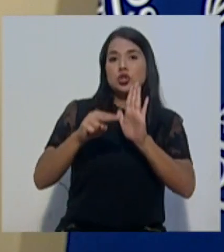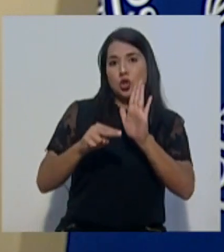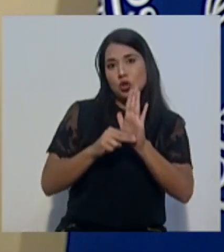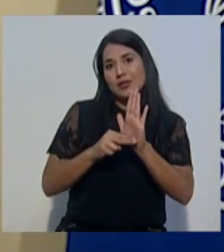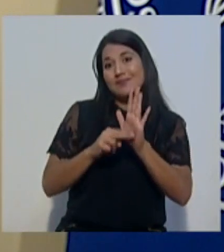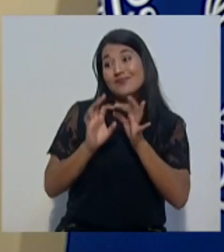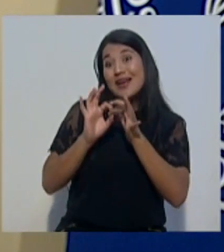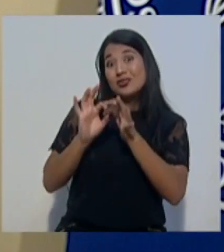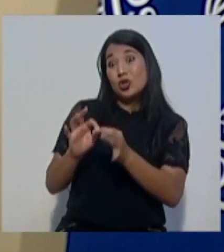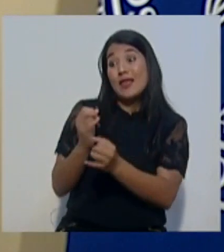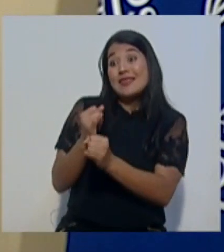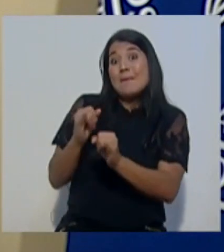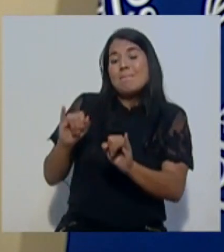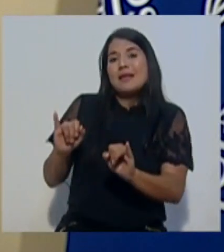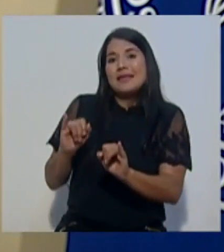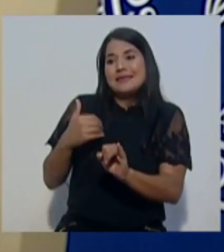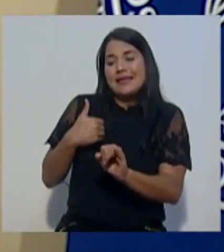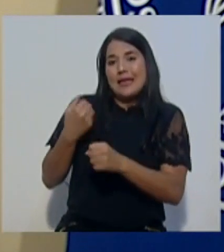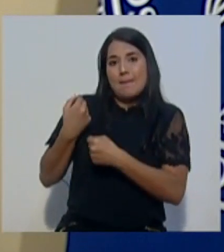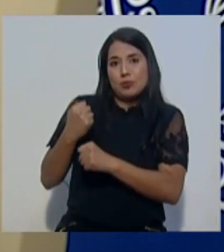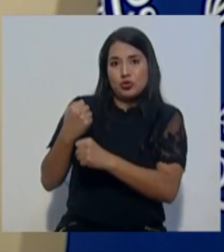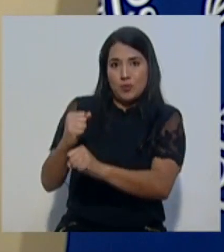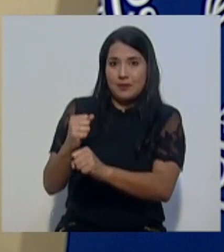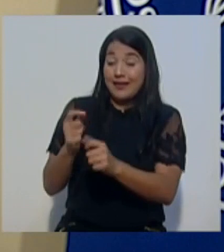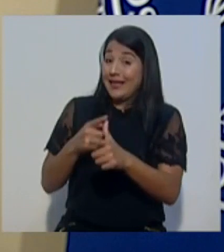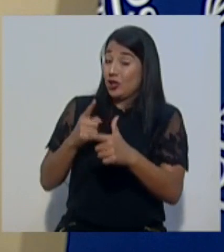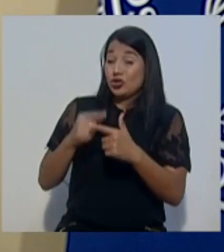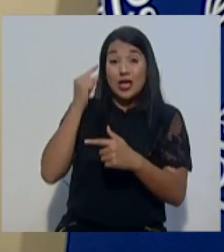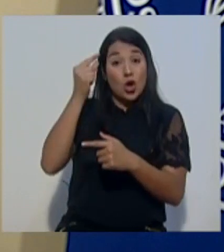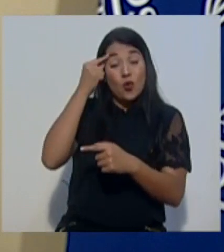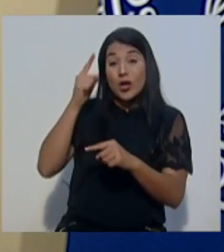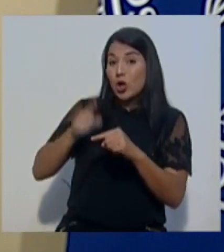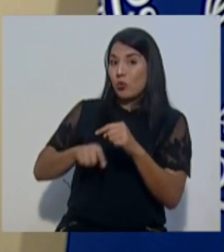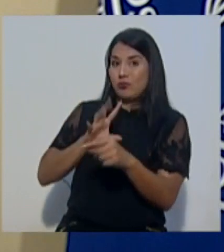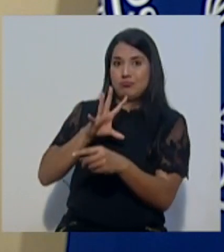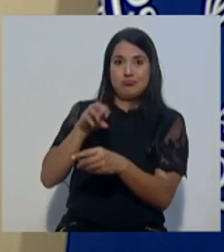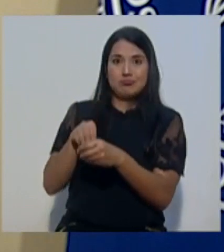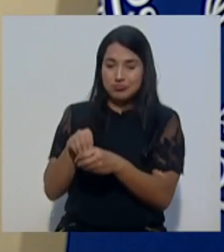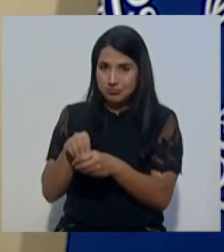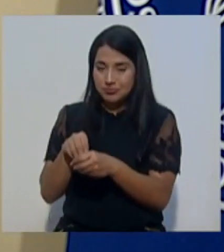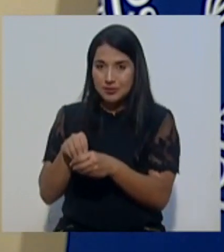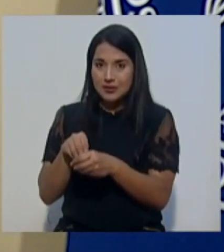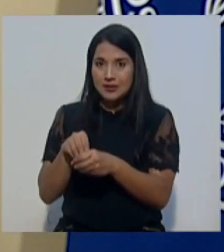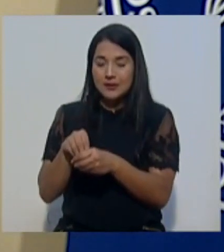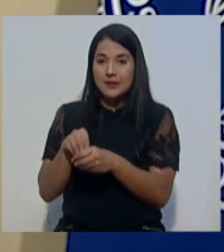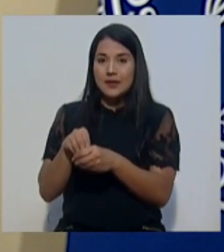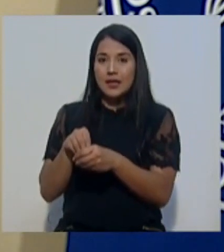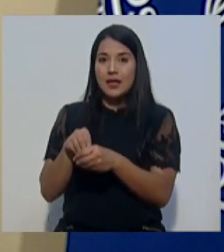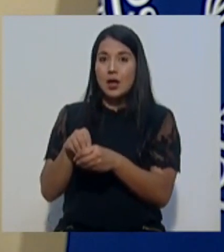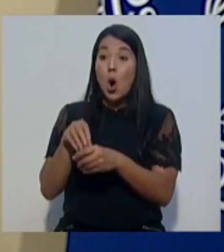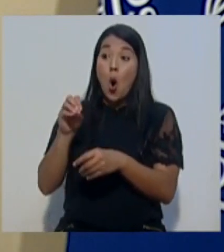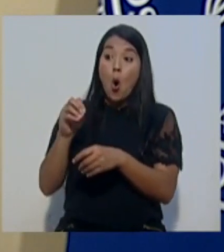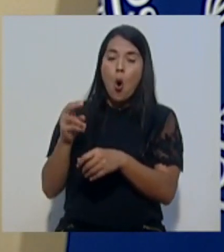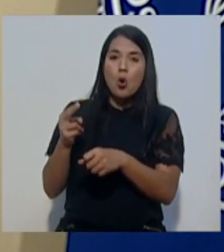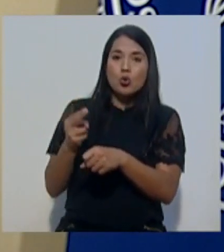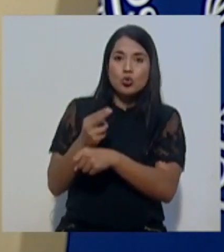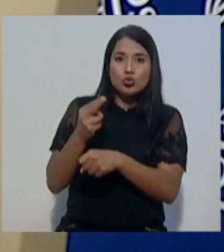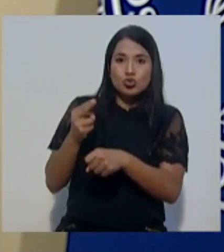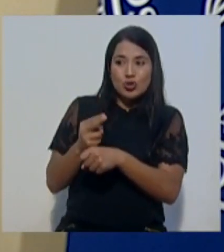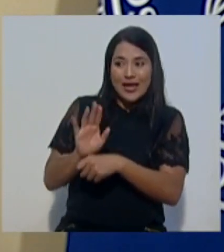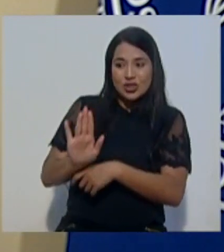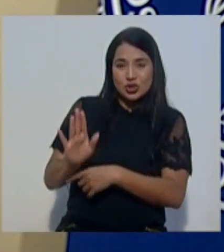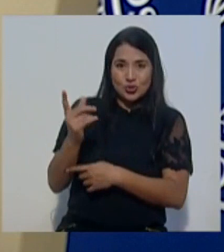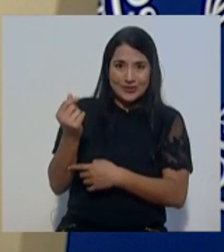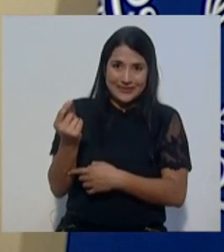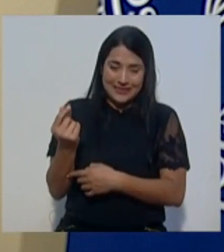autonomía municipal que inhiben a que el gobierno central pueda, digamos, disponer de fondos